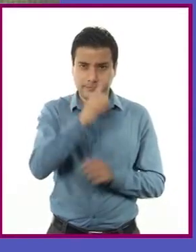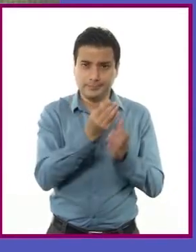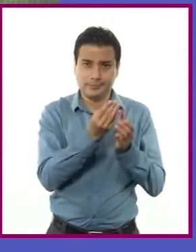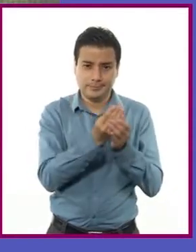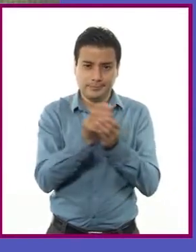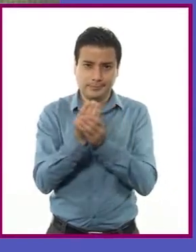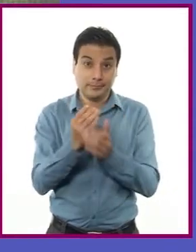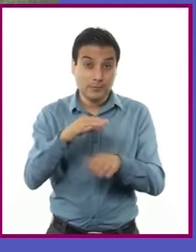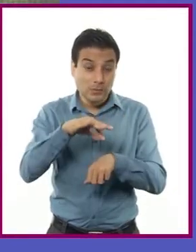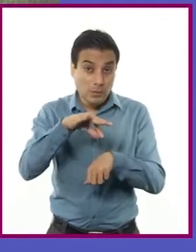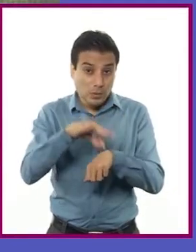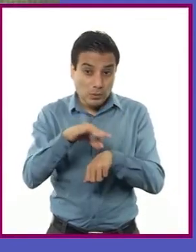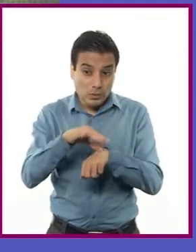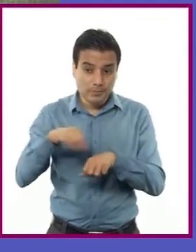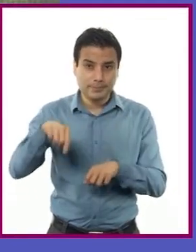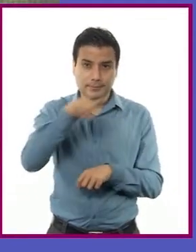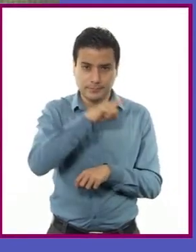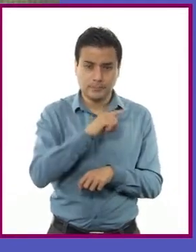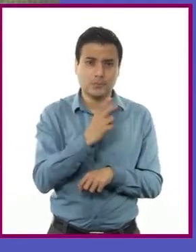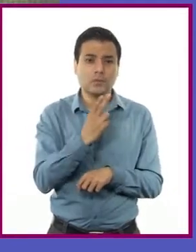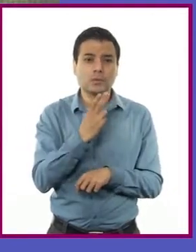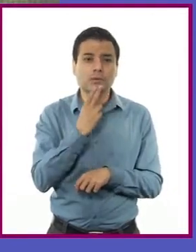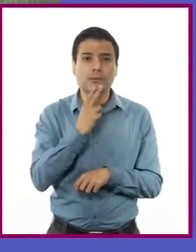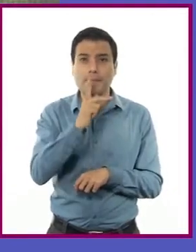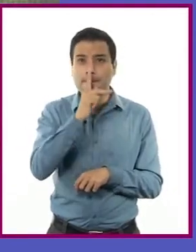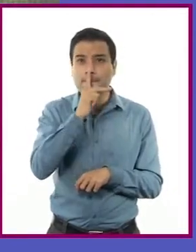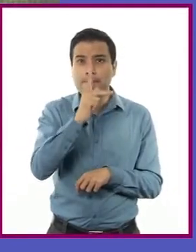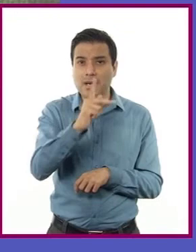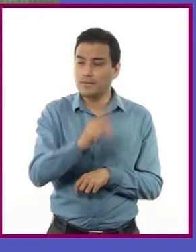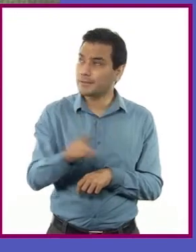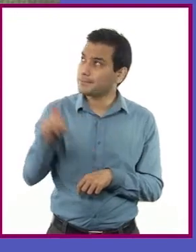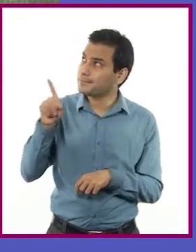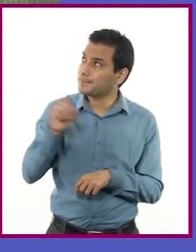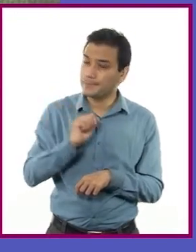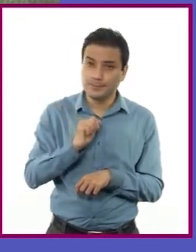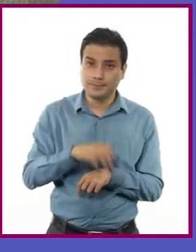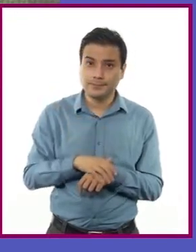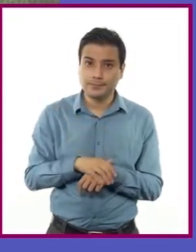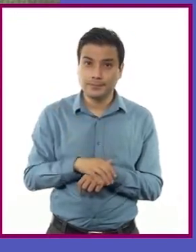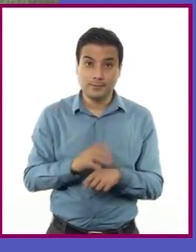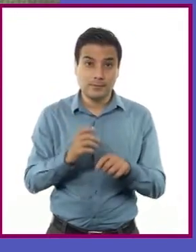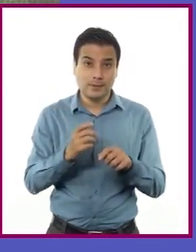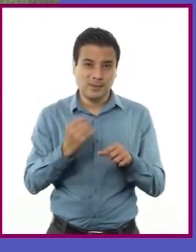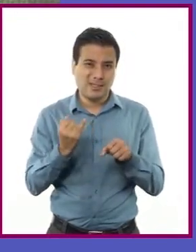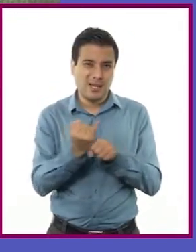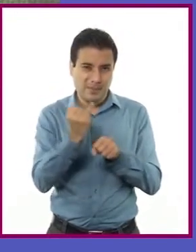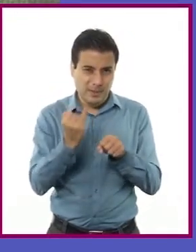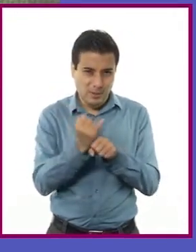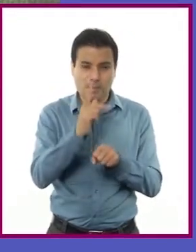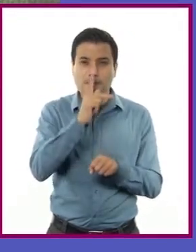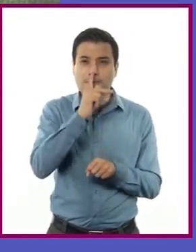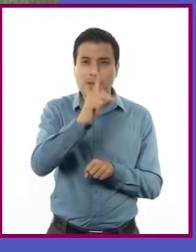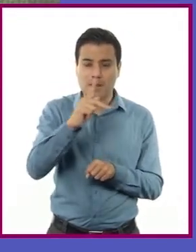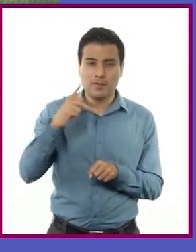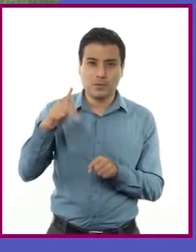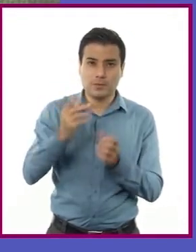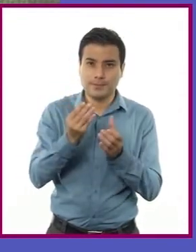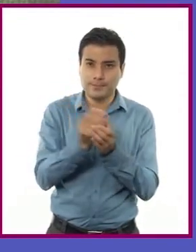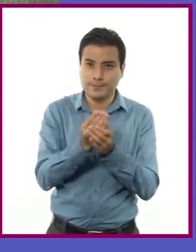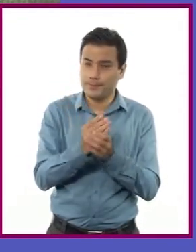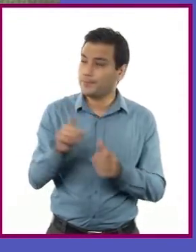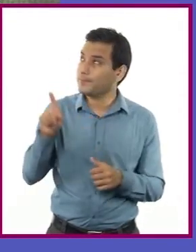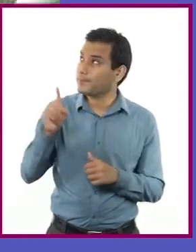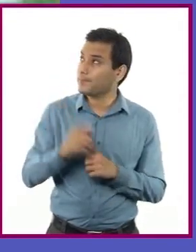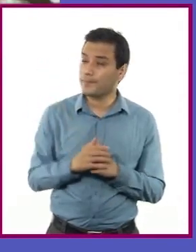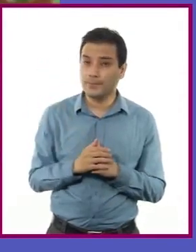médicos empleamos términos como intubar o alergénico. Los carpinteros manejan abrazaderas o